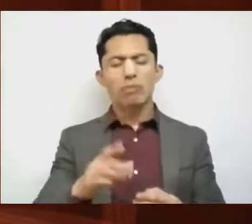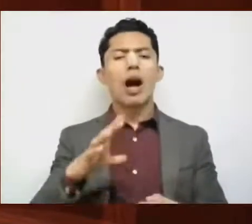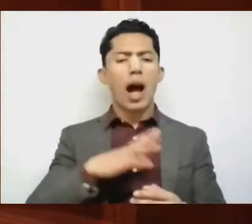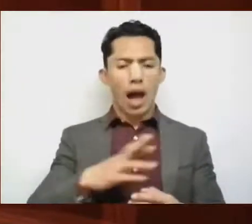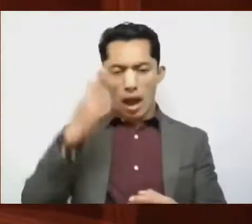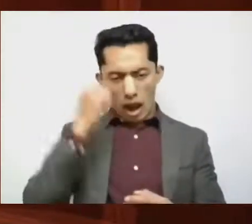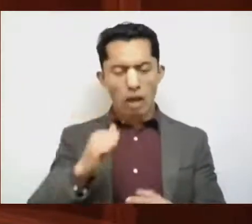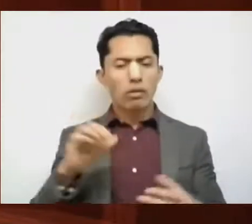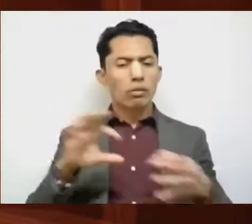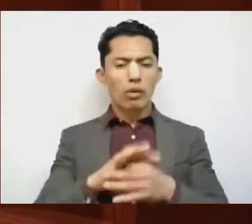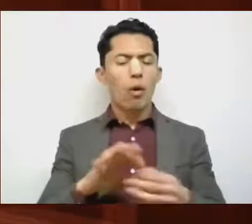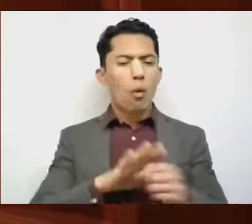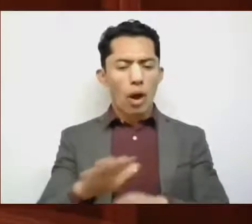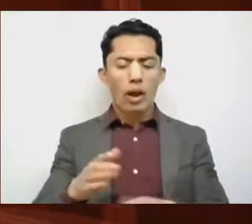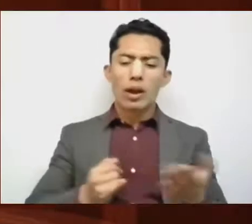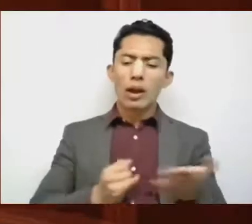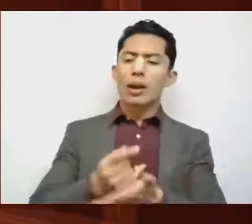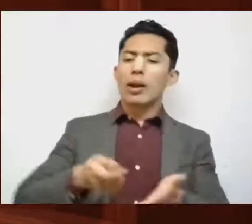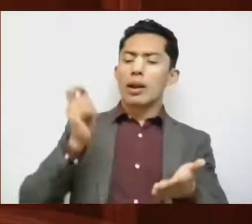la jurisprudencia